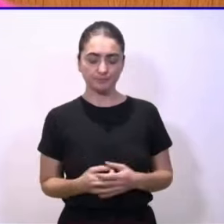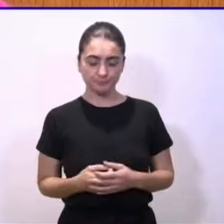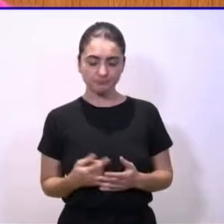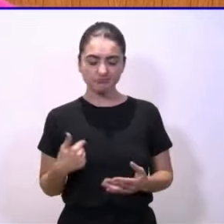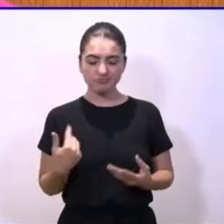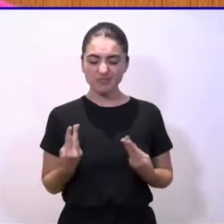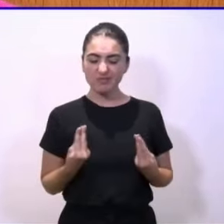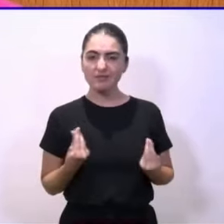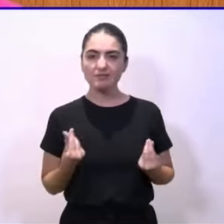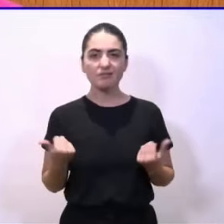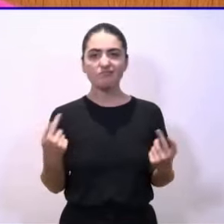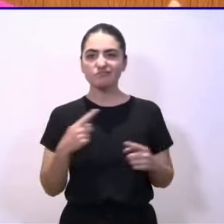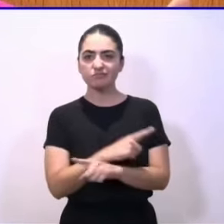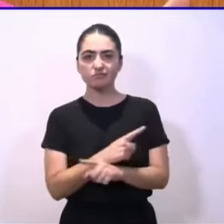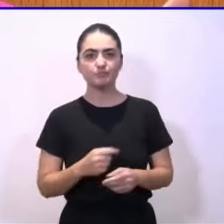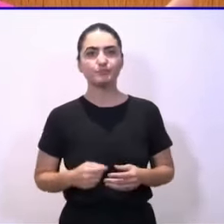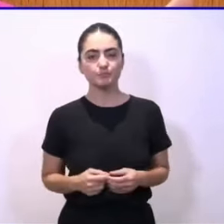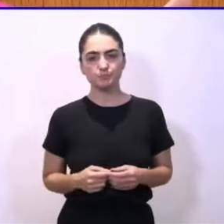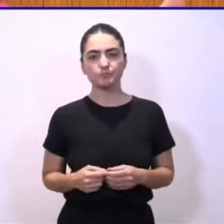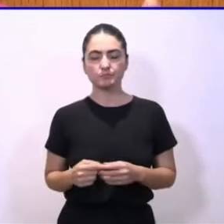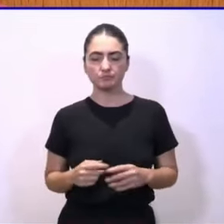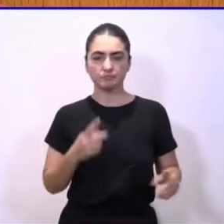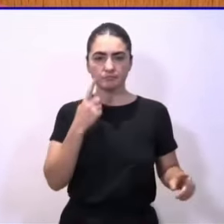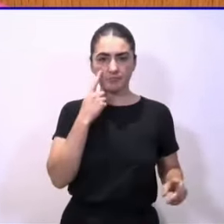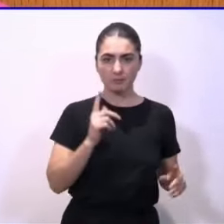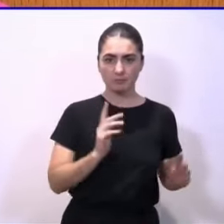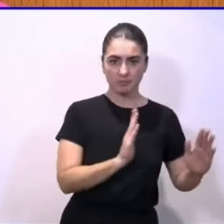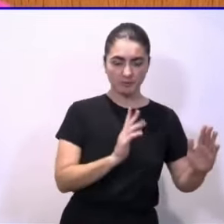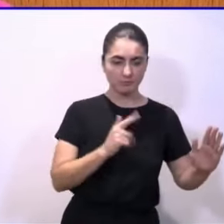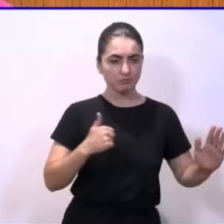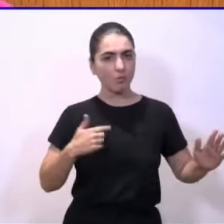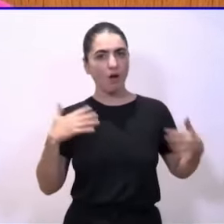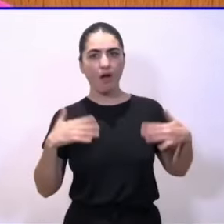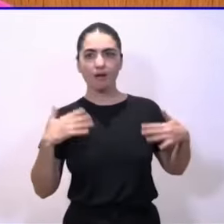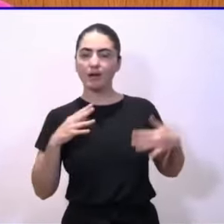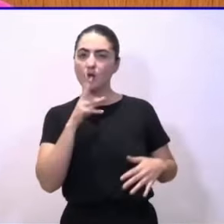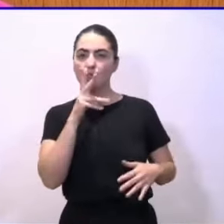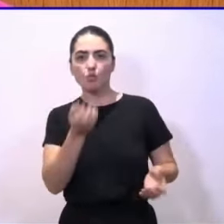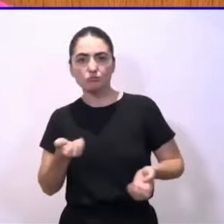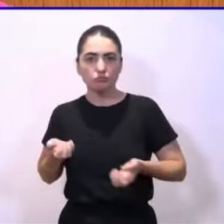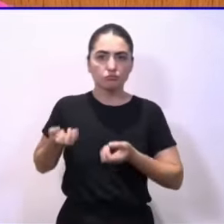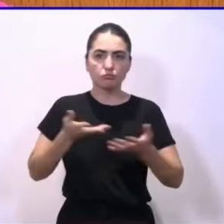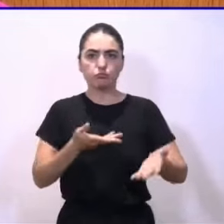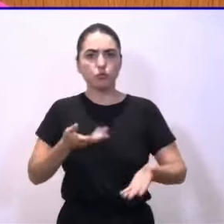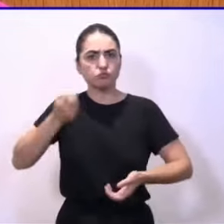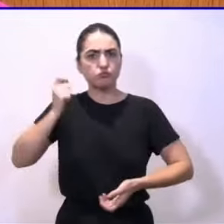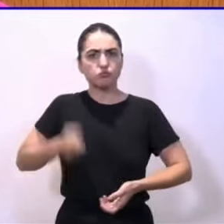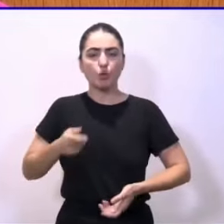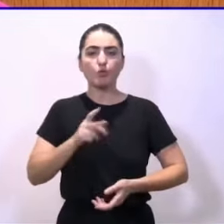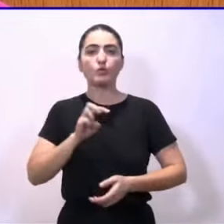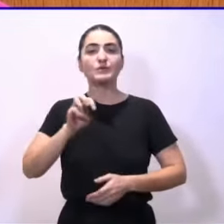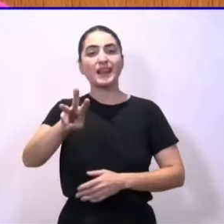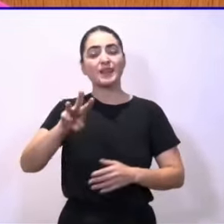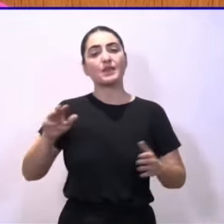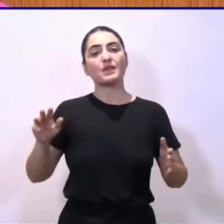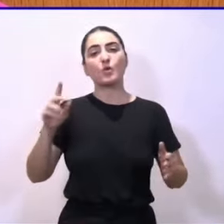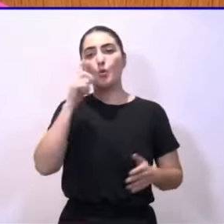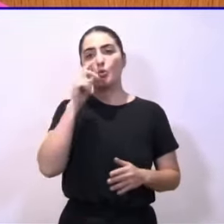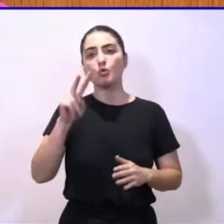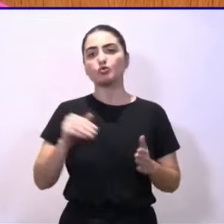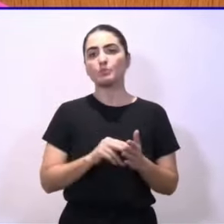sensación contradictoria. Por un lado, pues yo creo que hay alegría por esa sentencia de 13 de junio del 2024 que vuelve